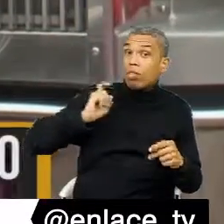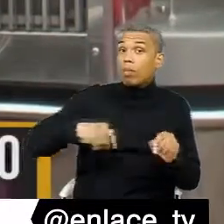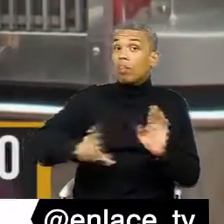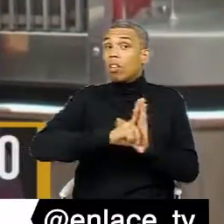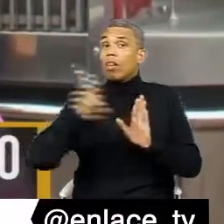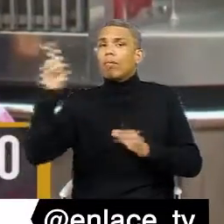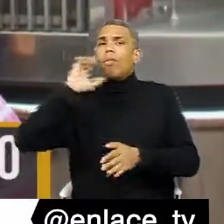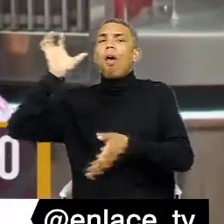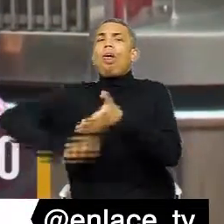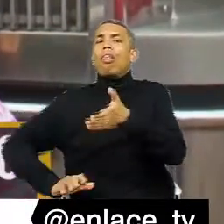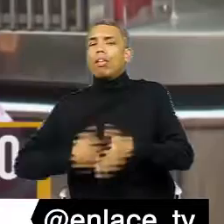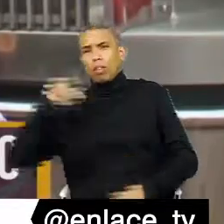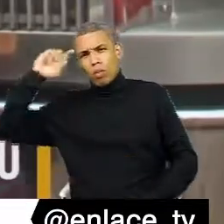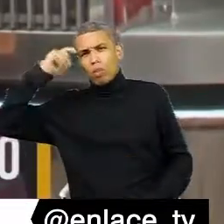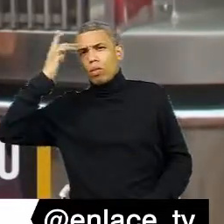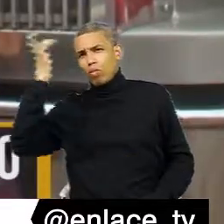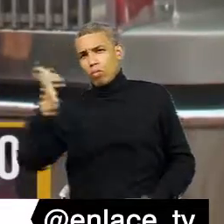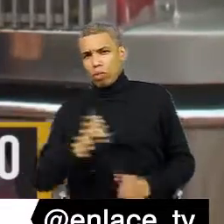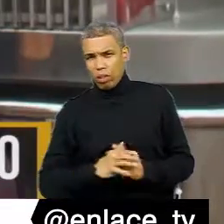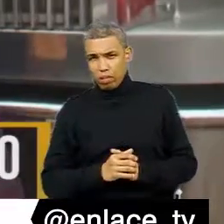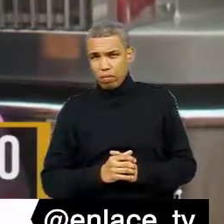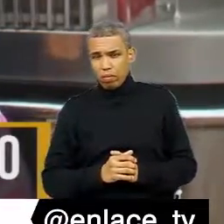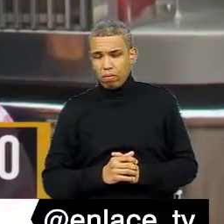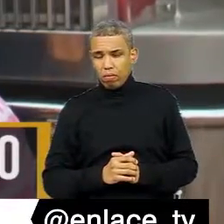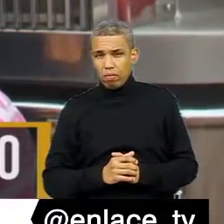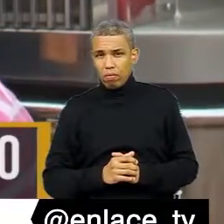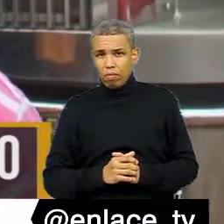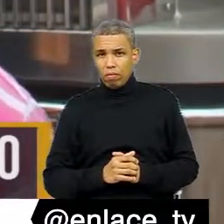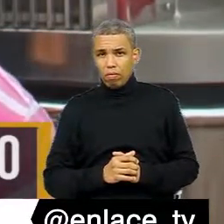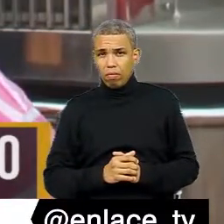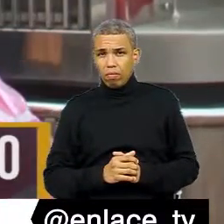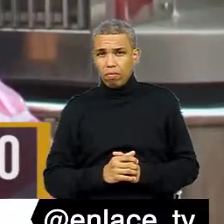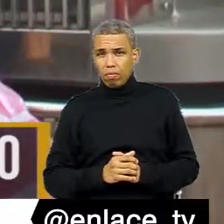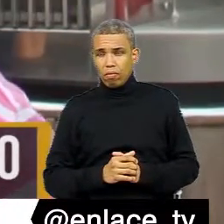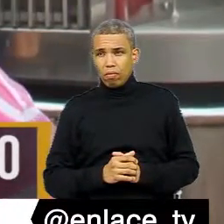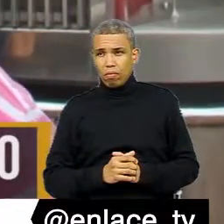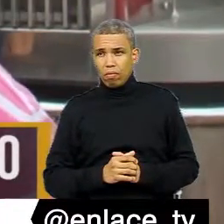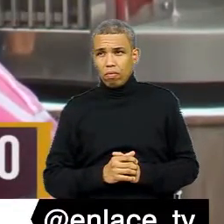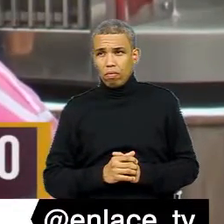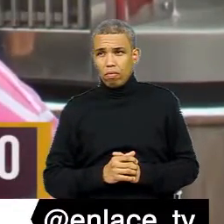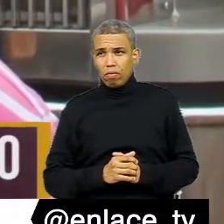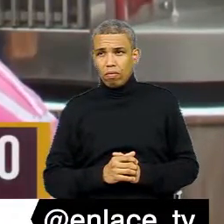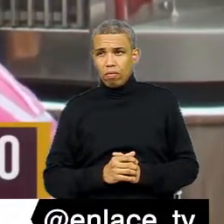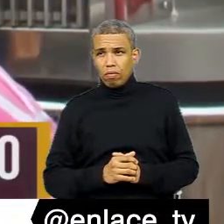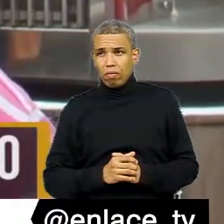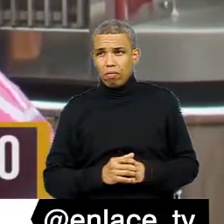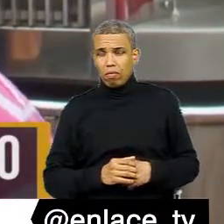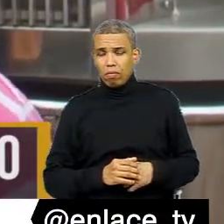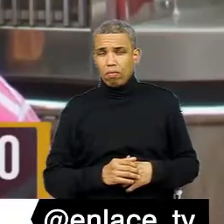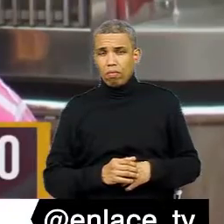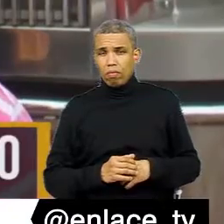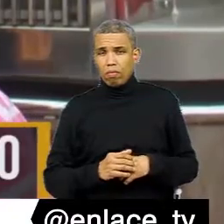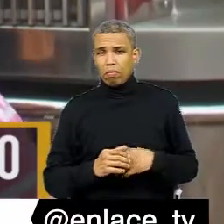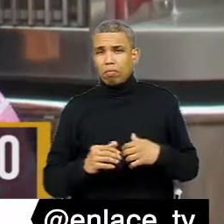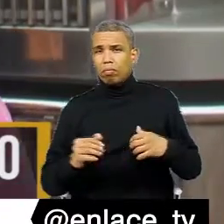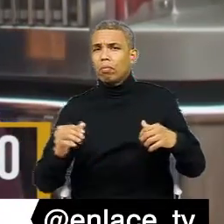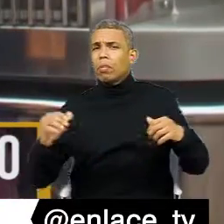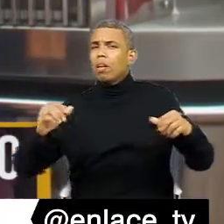la legislación laboral. Aún las empresas siguen utilizando las más mencionadas cooperativas, viendo que ya